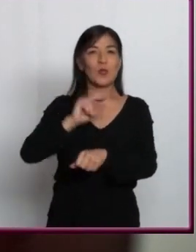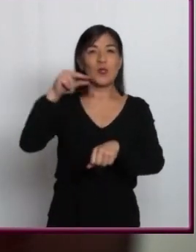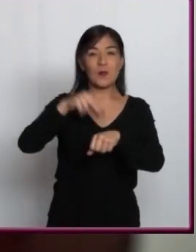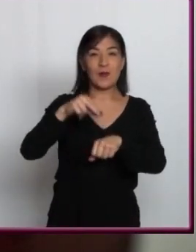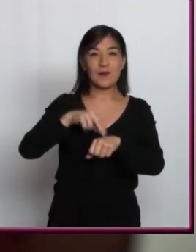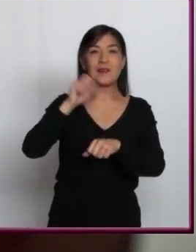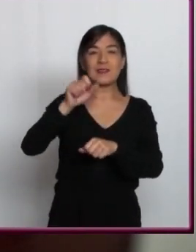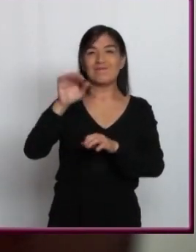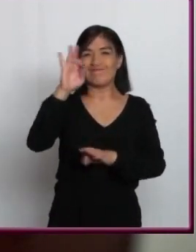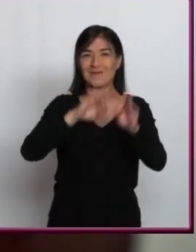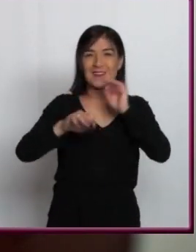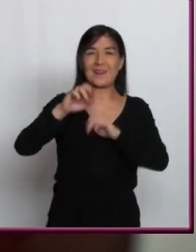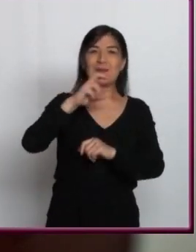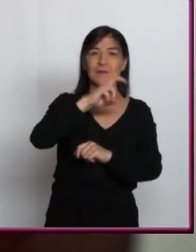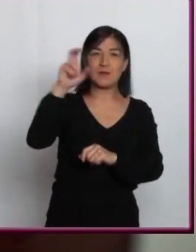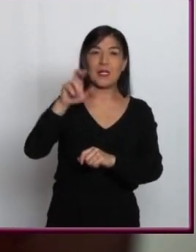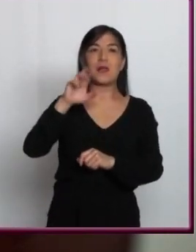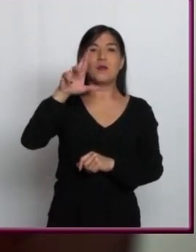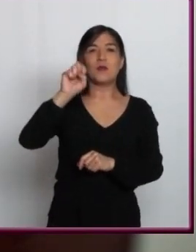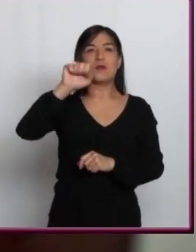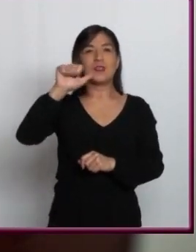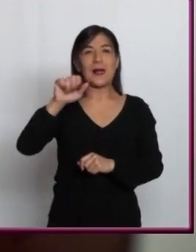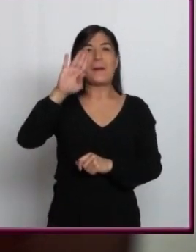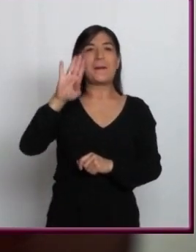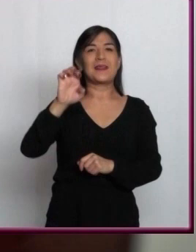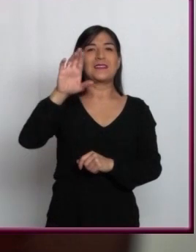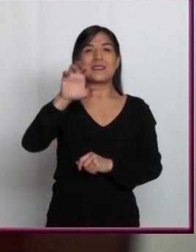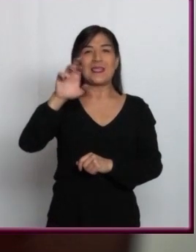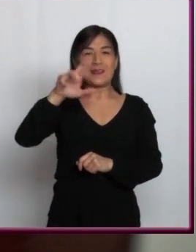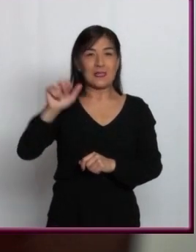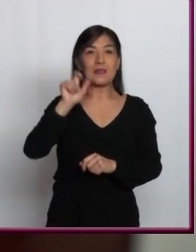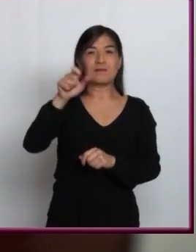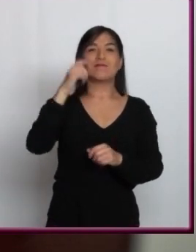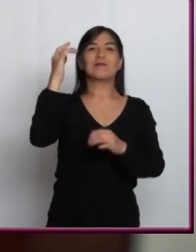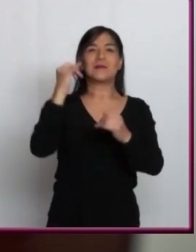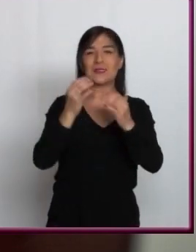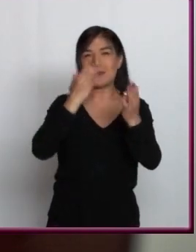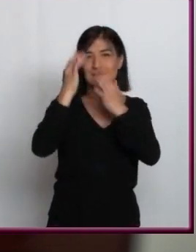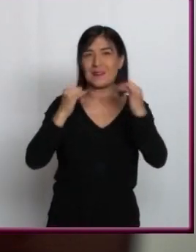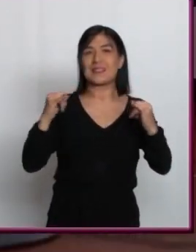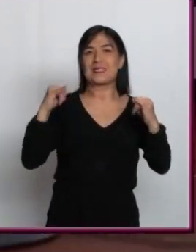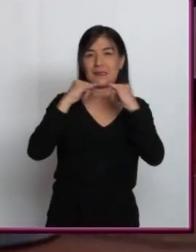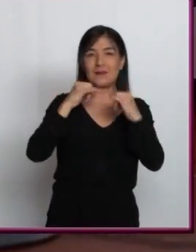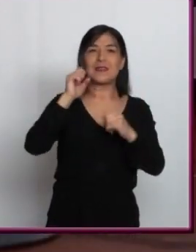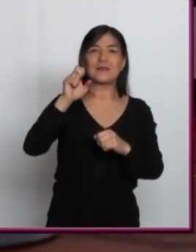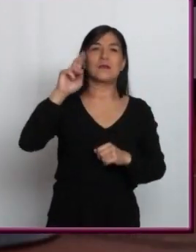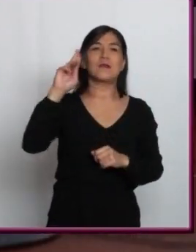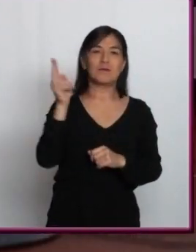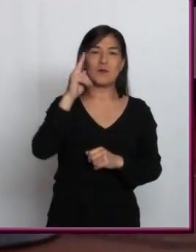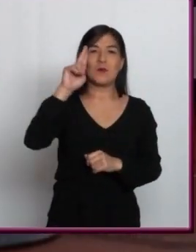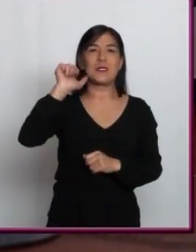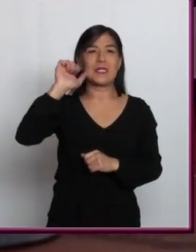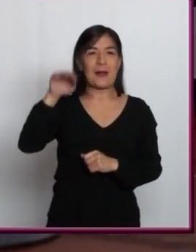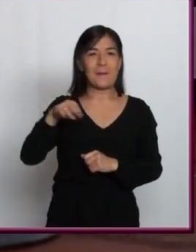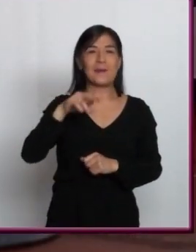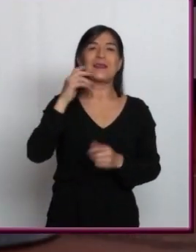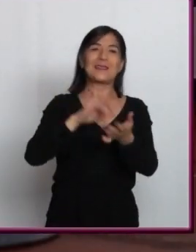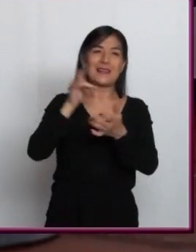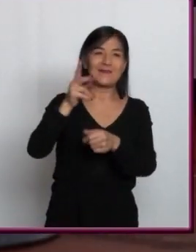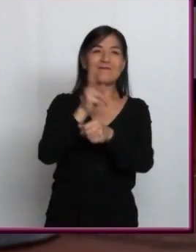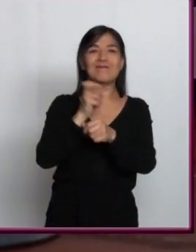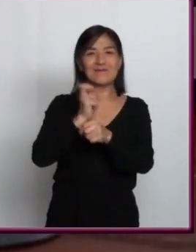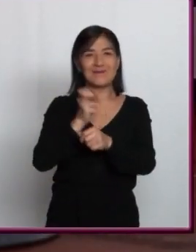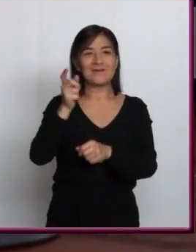en astrofísica Rosa Becerra Godínez, que trabaja en el Instituto de Ciencias Nucleares de la UNAM. Hola Rosa, muchas gracias por aceptar la